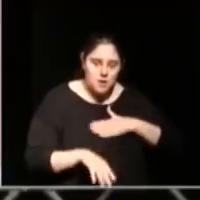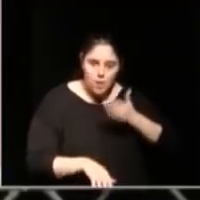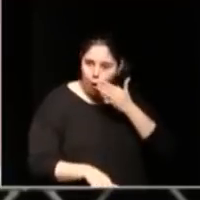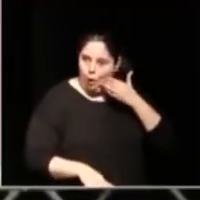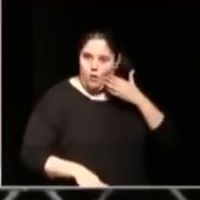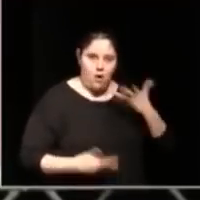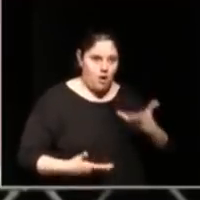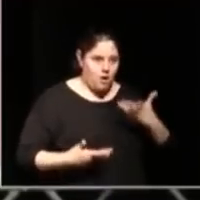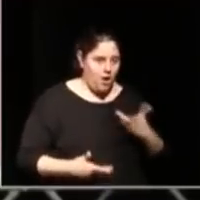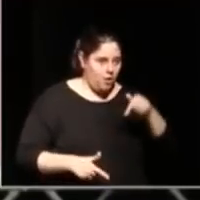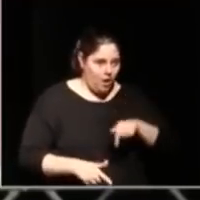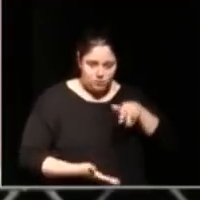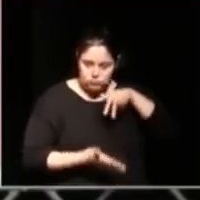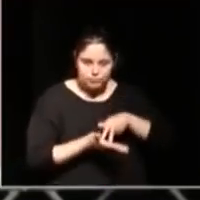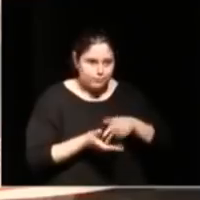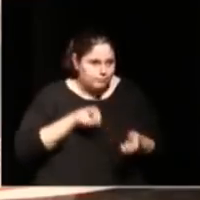aquí.